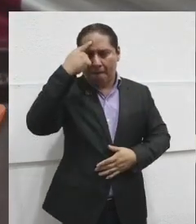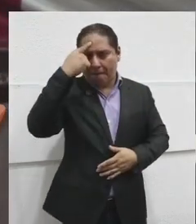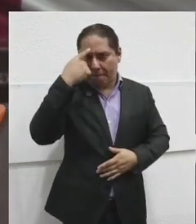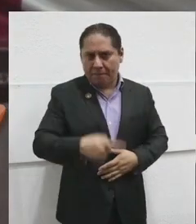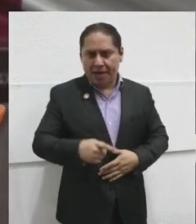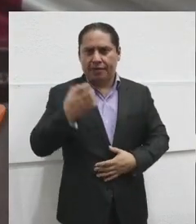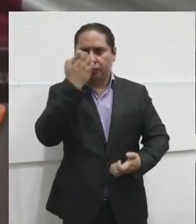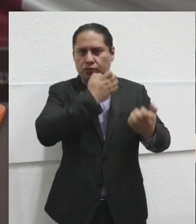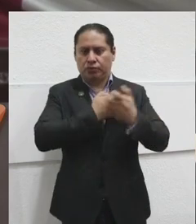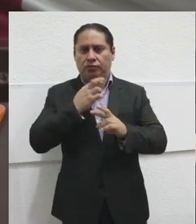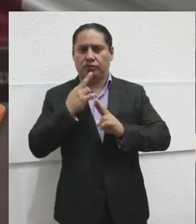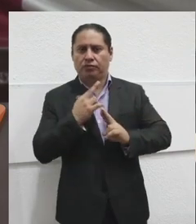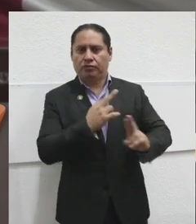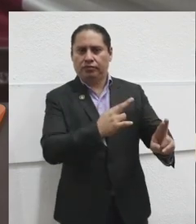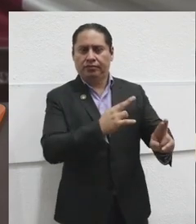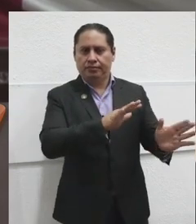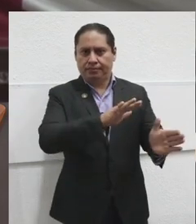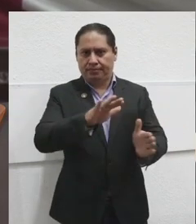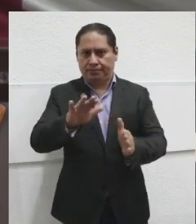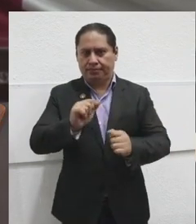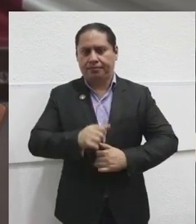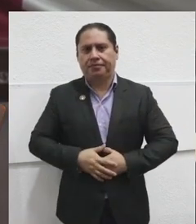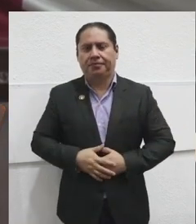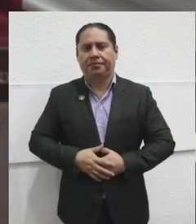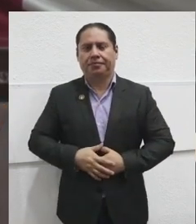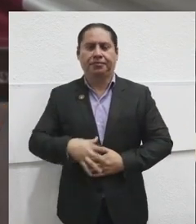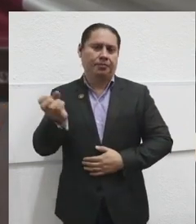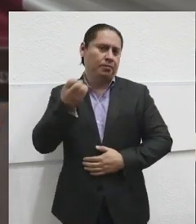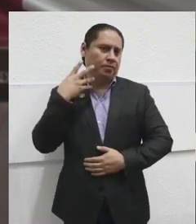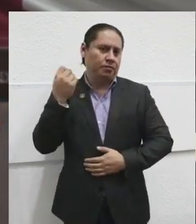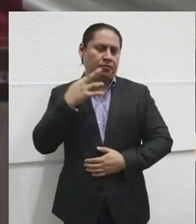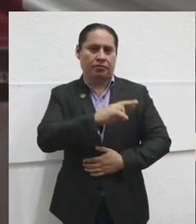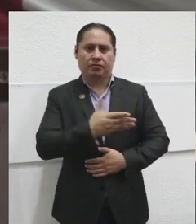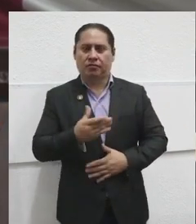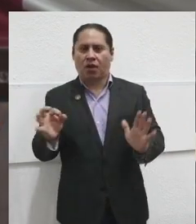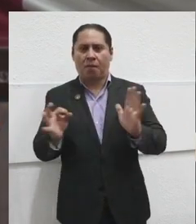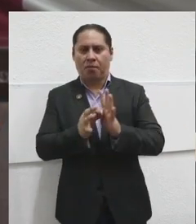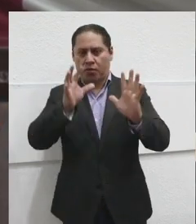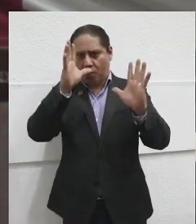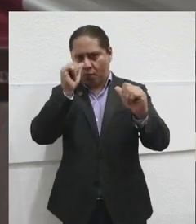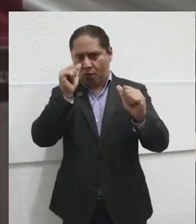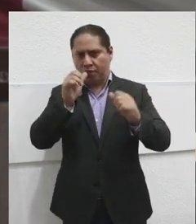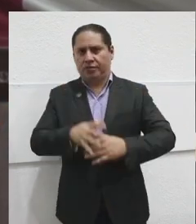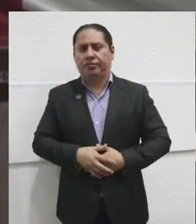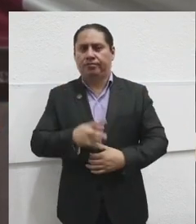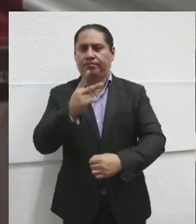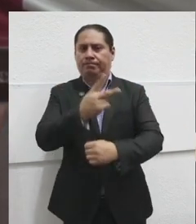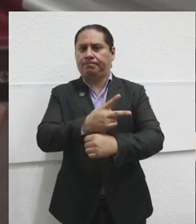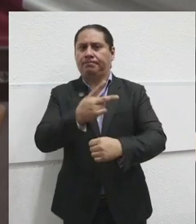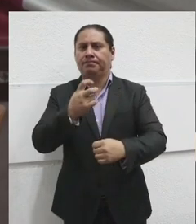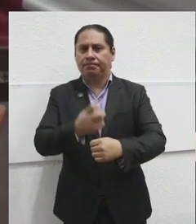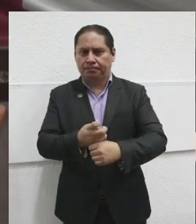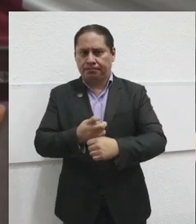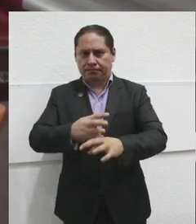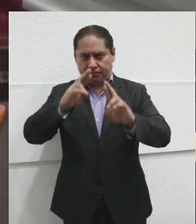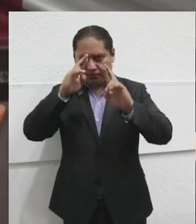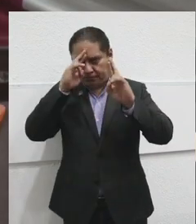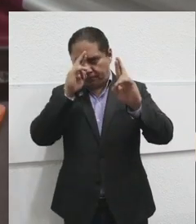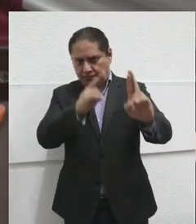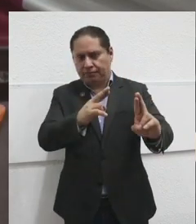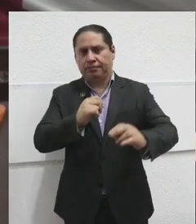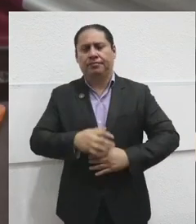y dictamen. Honorable Asamblea, recibimos punto de acuerdo por el que se exhorta